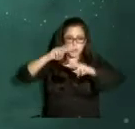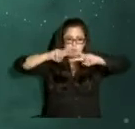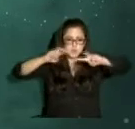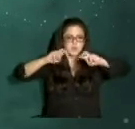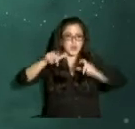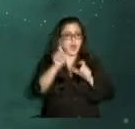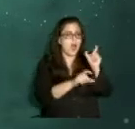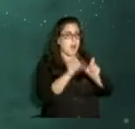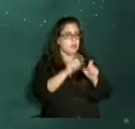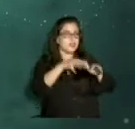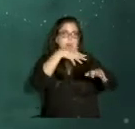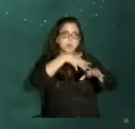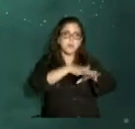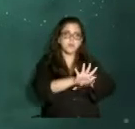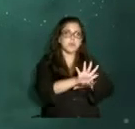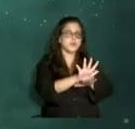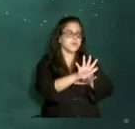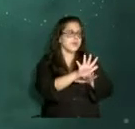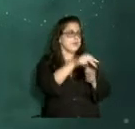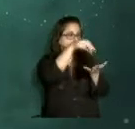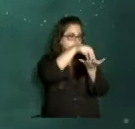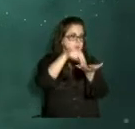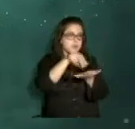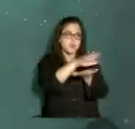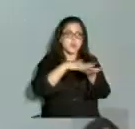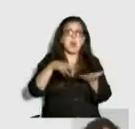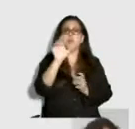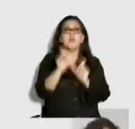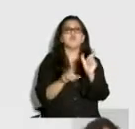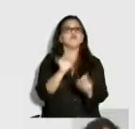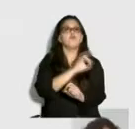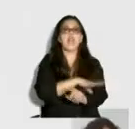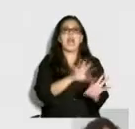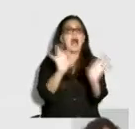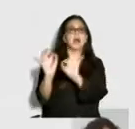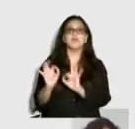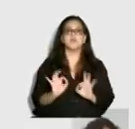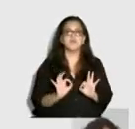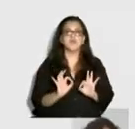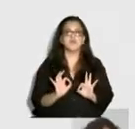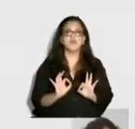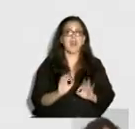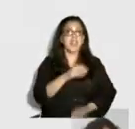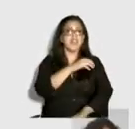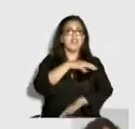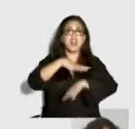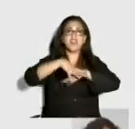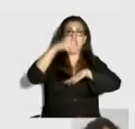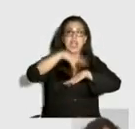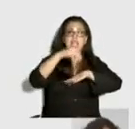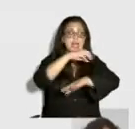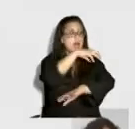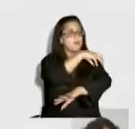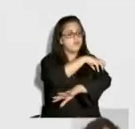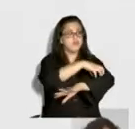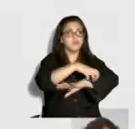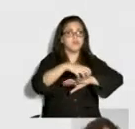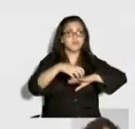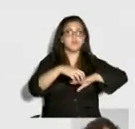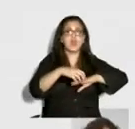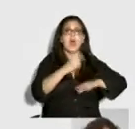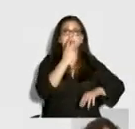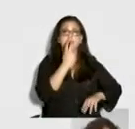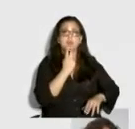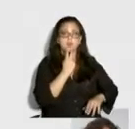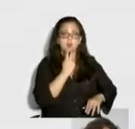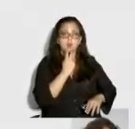urbanos mestizos de las ciudades, chilenos comunes y corrientes. Desde la ciudad de Arica hasta Puerto Montt, en los principales centros urbanos